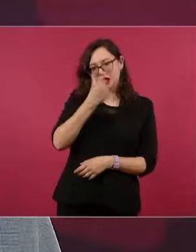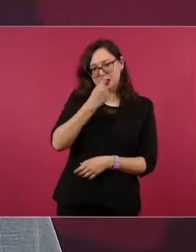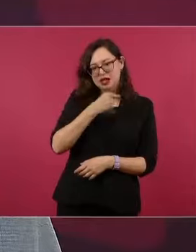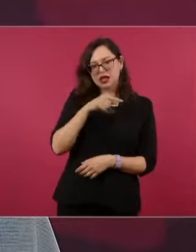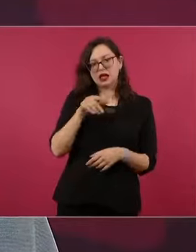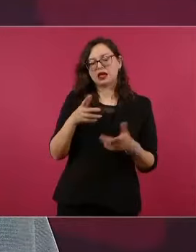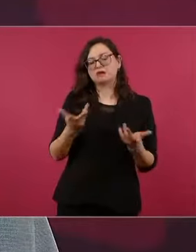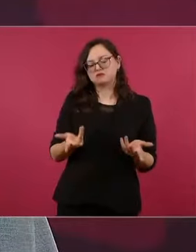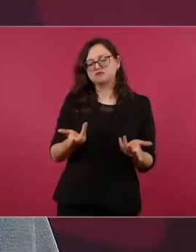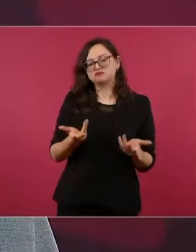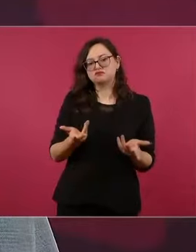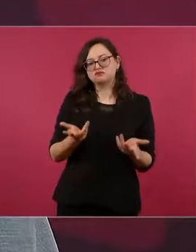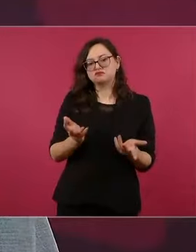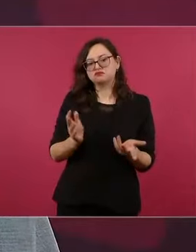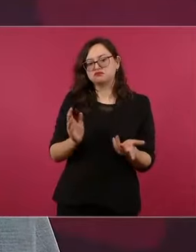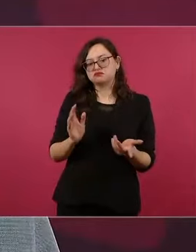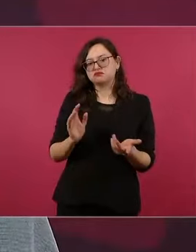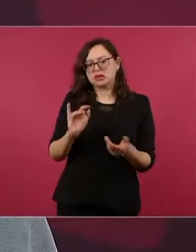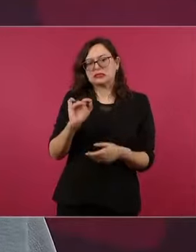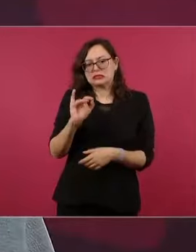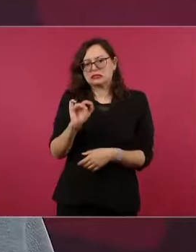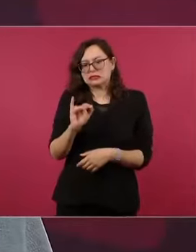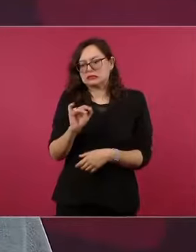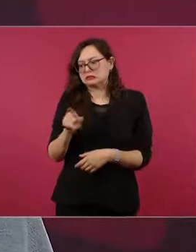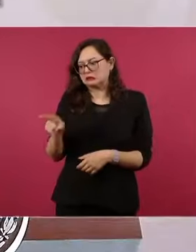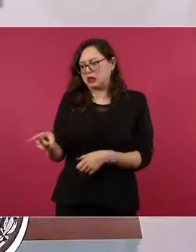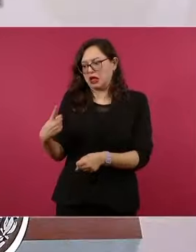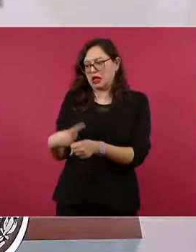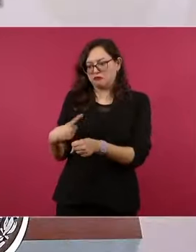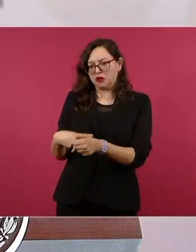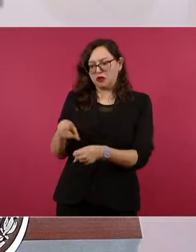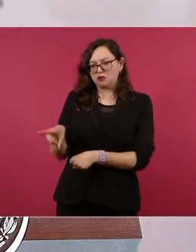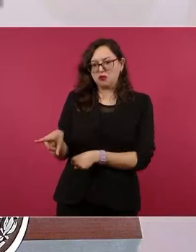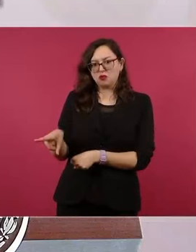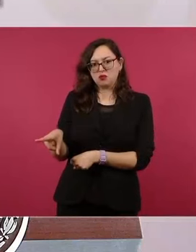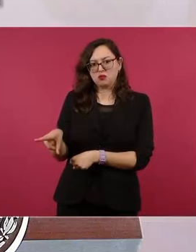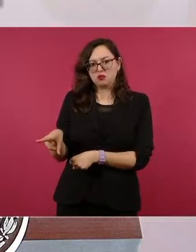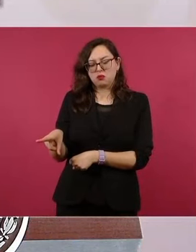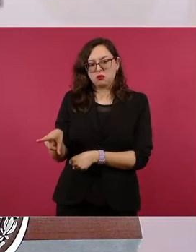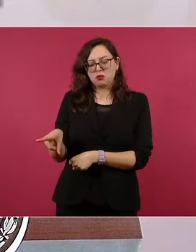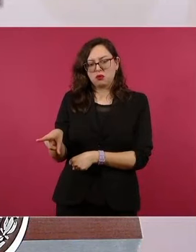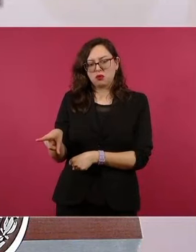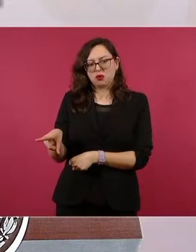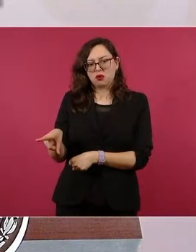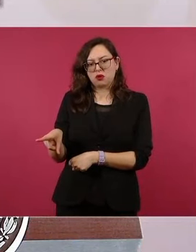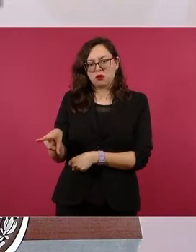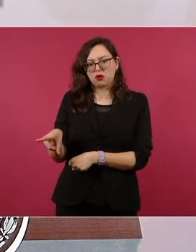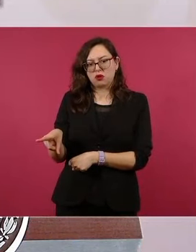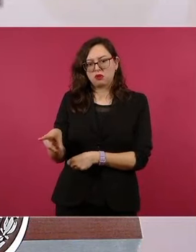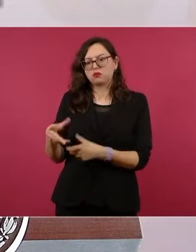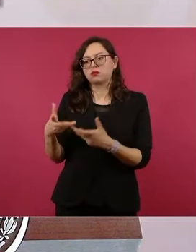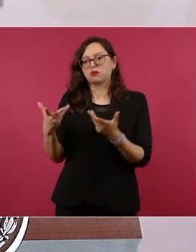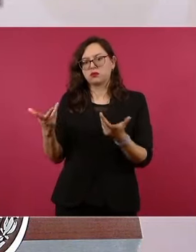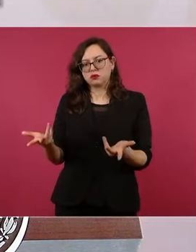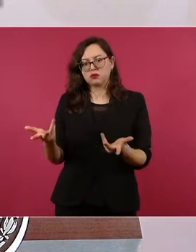puede ser desde luego un aviso epidemiológico en el caso de las acciones que se